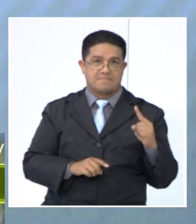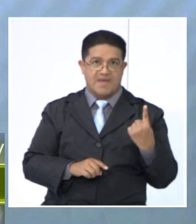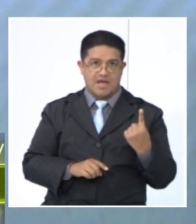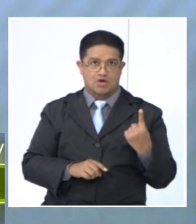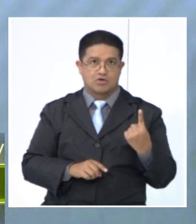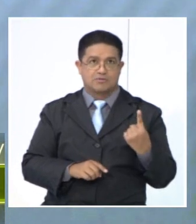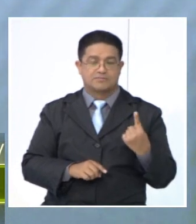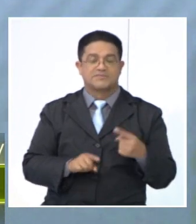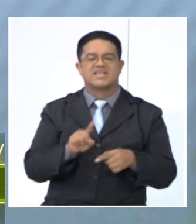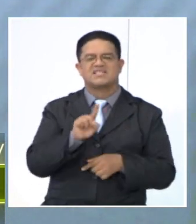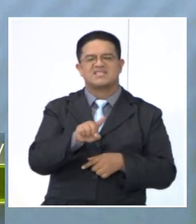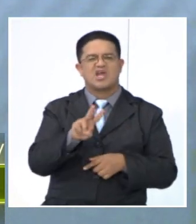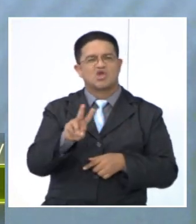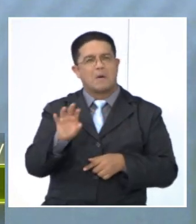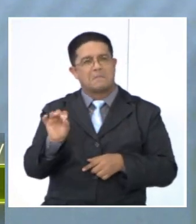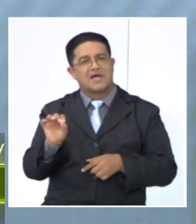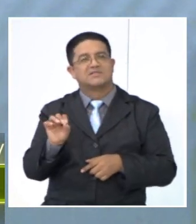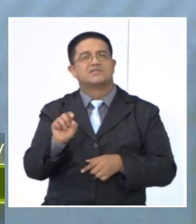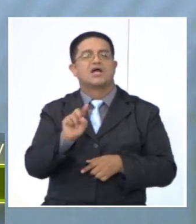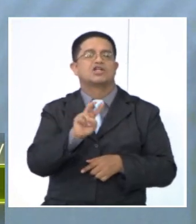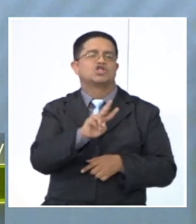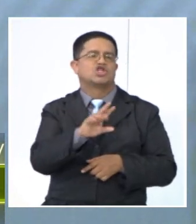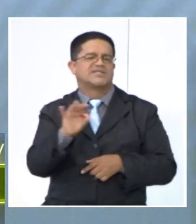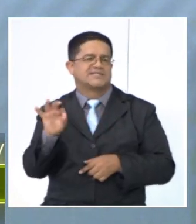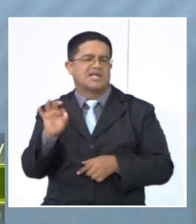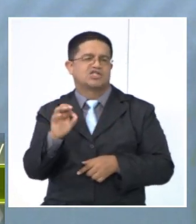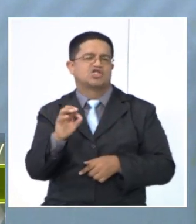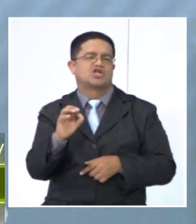entre 120 y 200 cc de sangre.